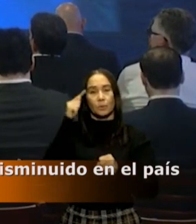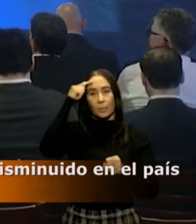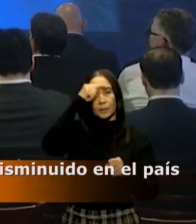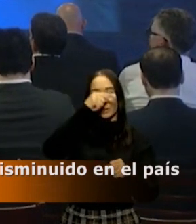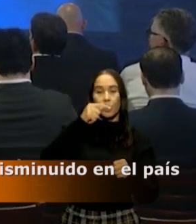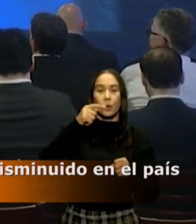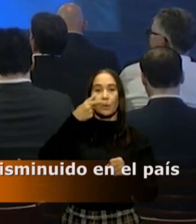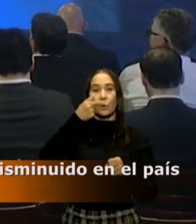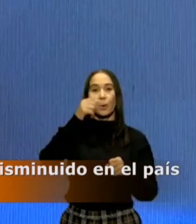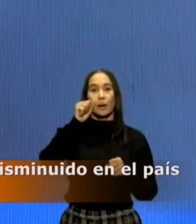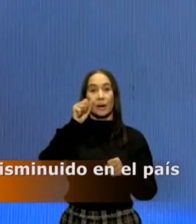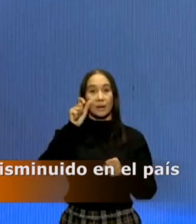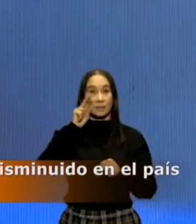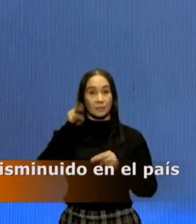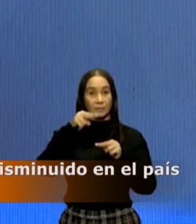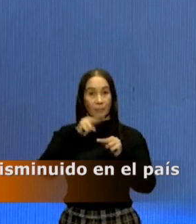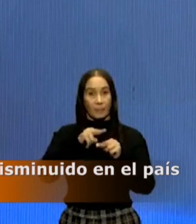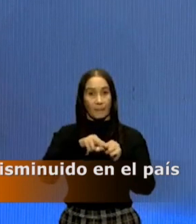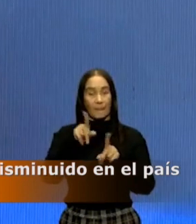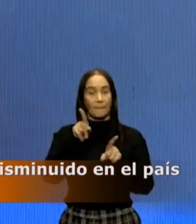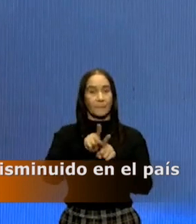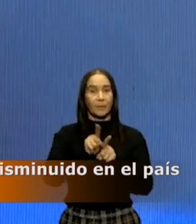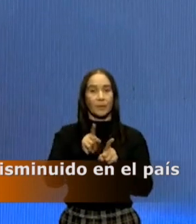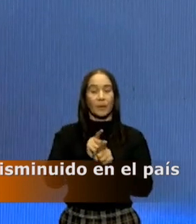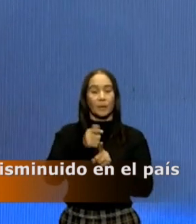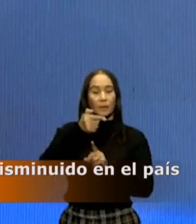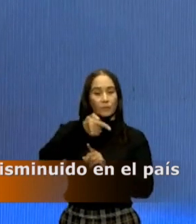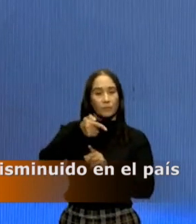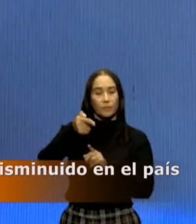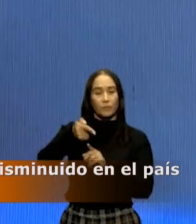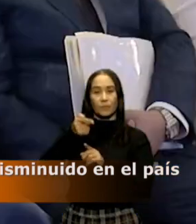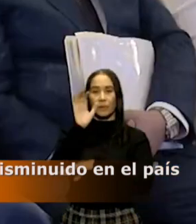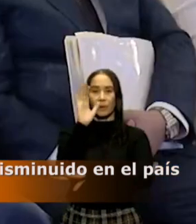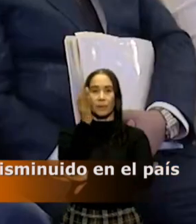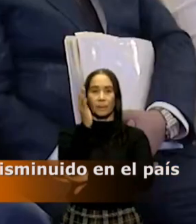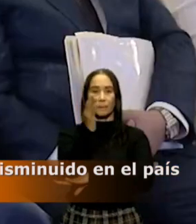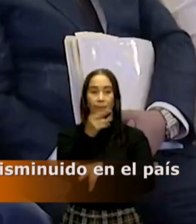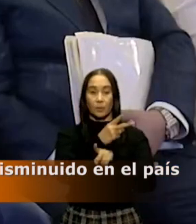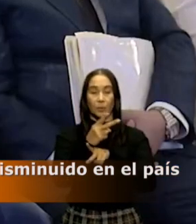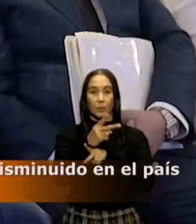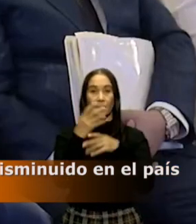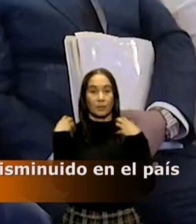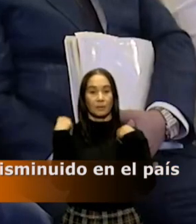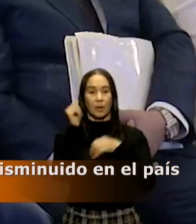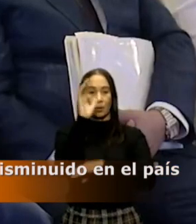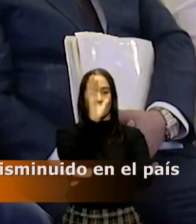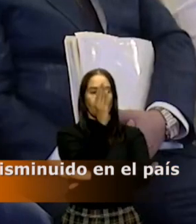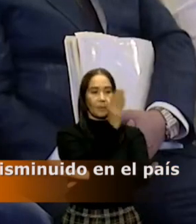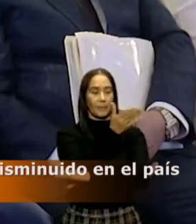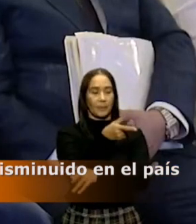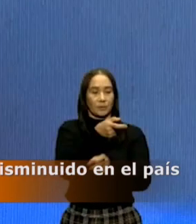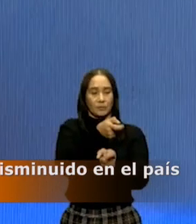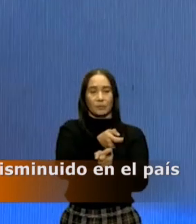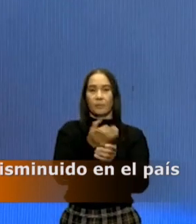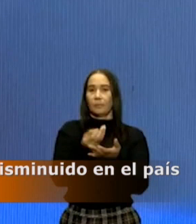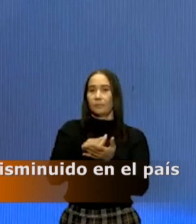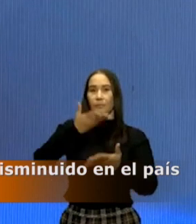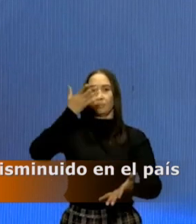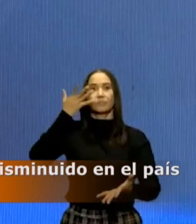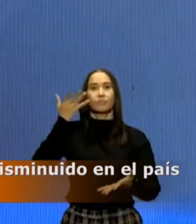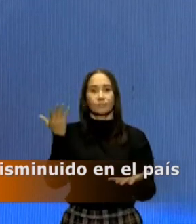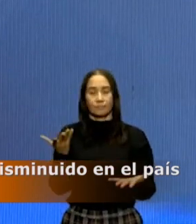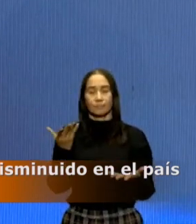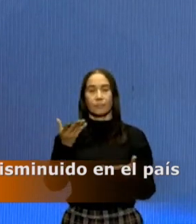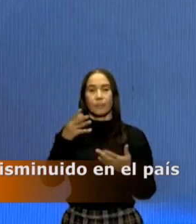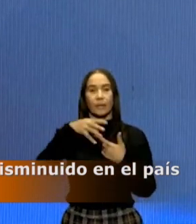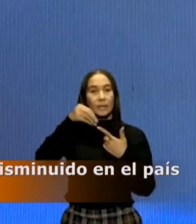de pollo costaba 40 pesos Busca la hora casi al doble antes una libra de carnea molida te